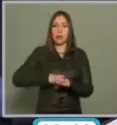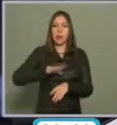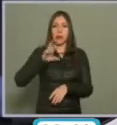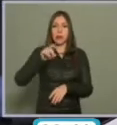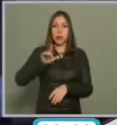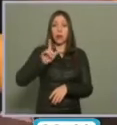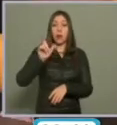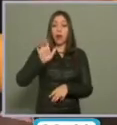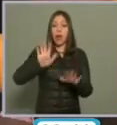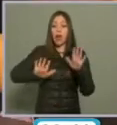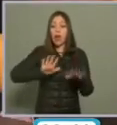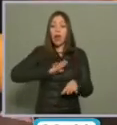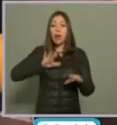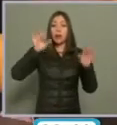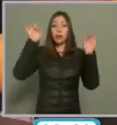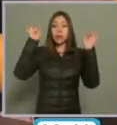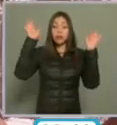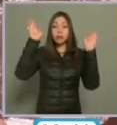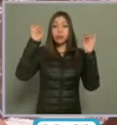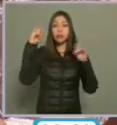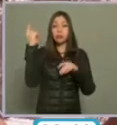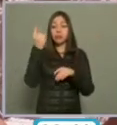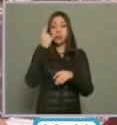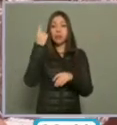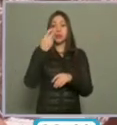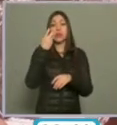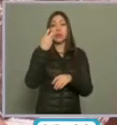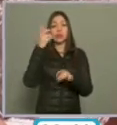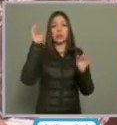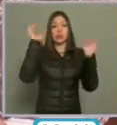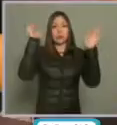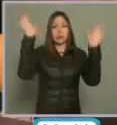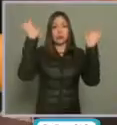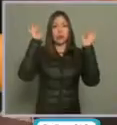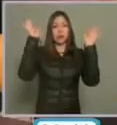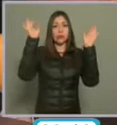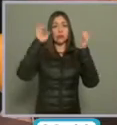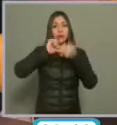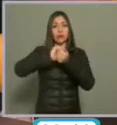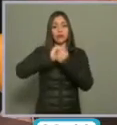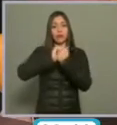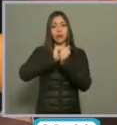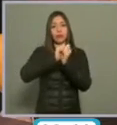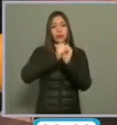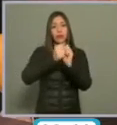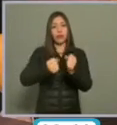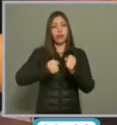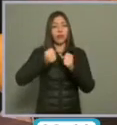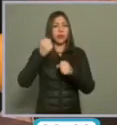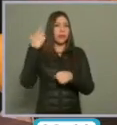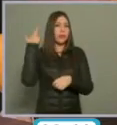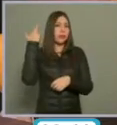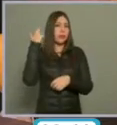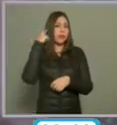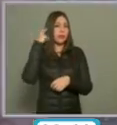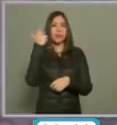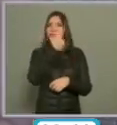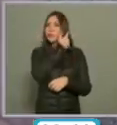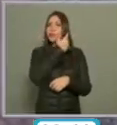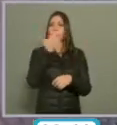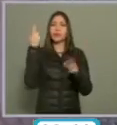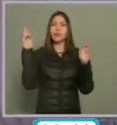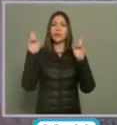se manifiesta, puede haber el dolor de cabeza ser más intenso, zumbido de oídos y la gente dice que ya ve